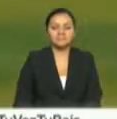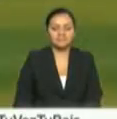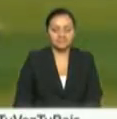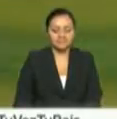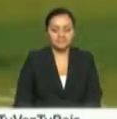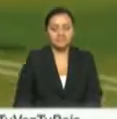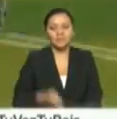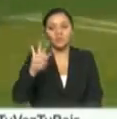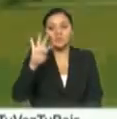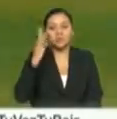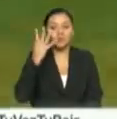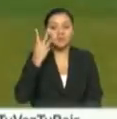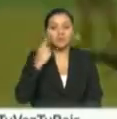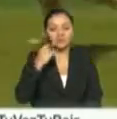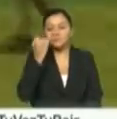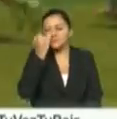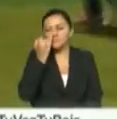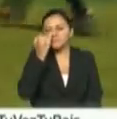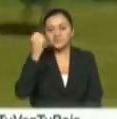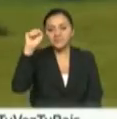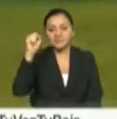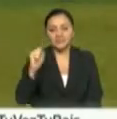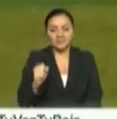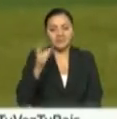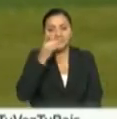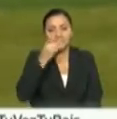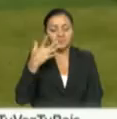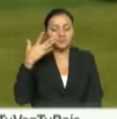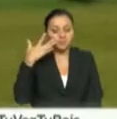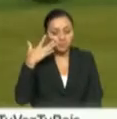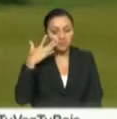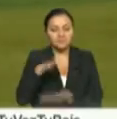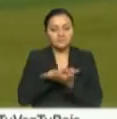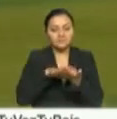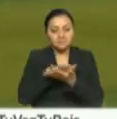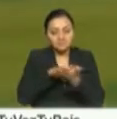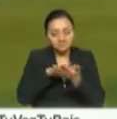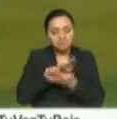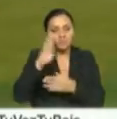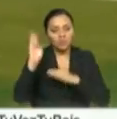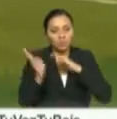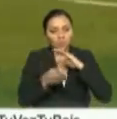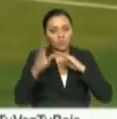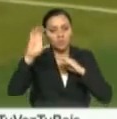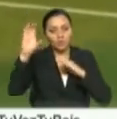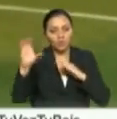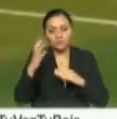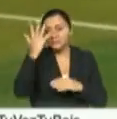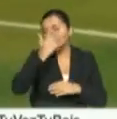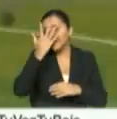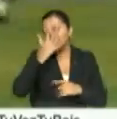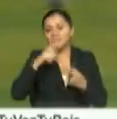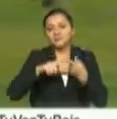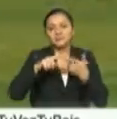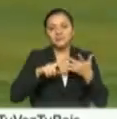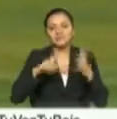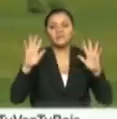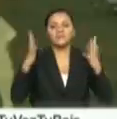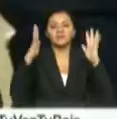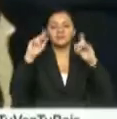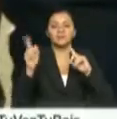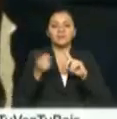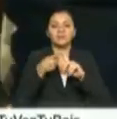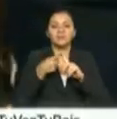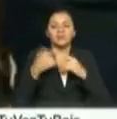Durante 4 días, indígenas de la Sierra y Amazonía, cholos, montubios y afroecuatorianos disfrutaron del primer Festival Nacional